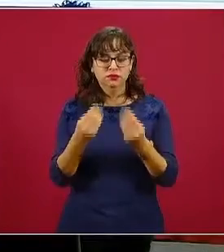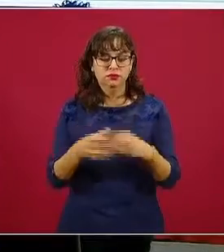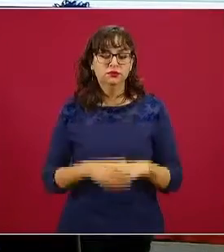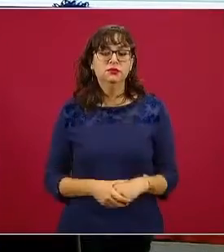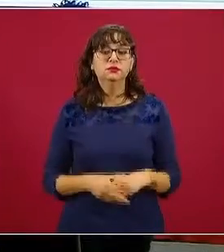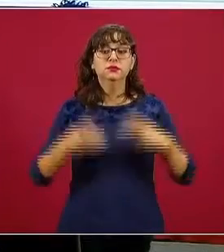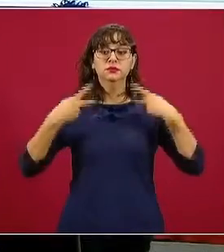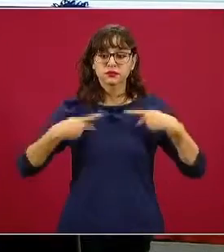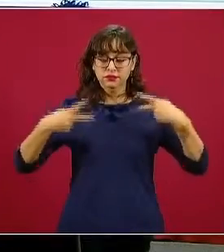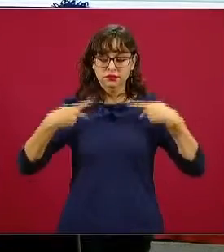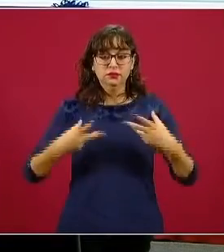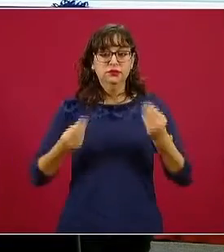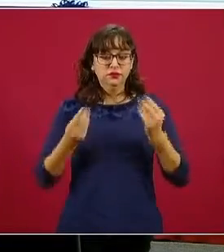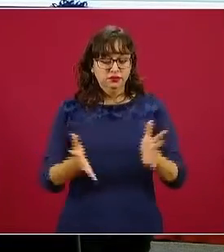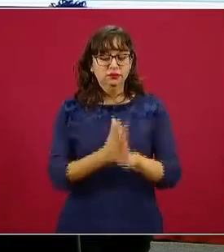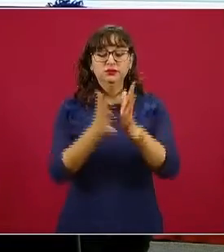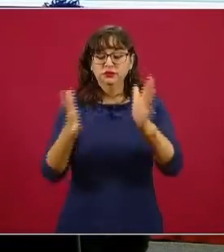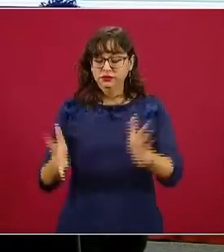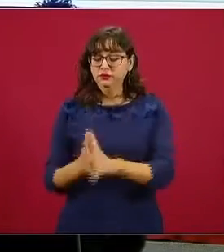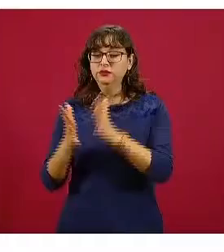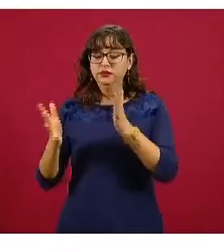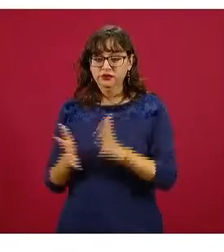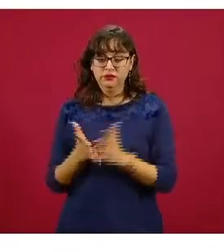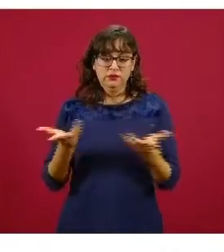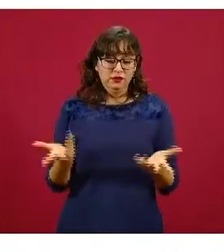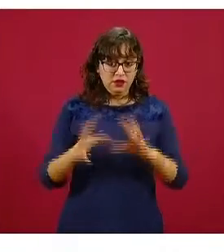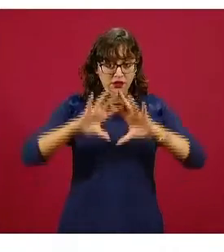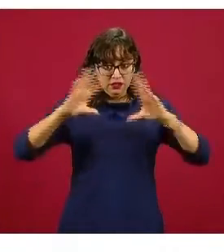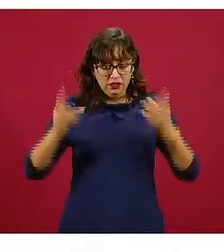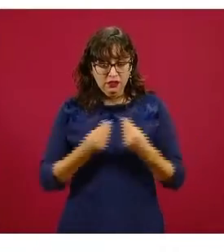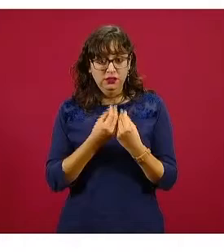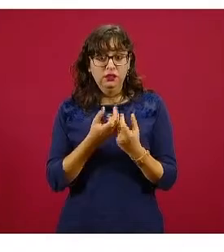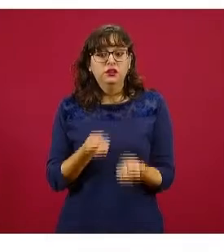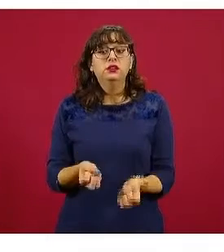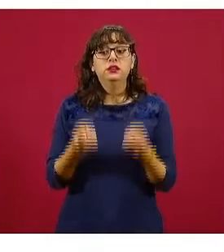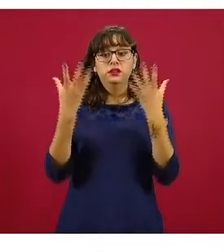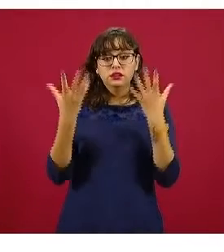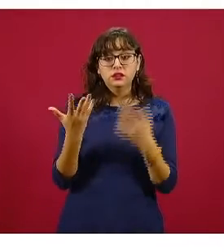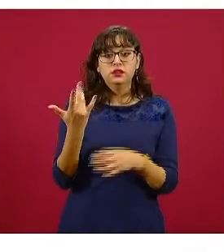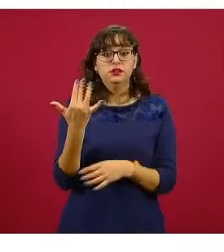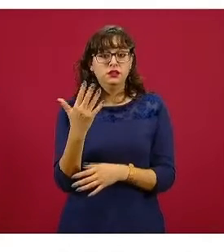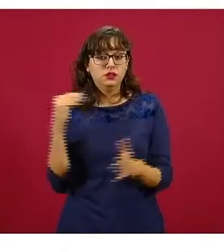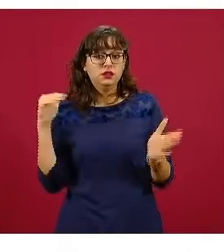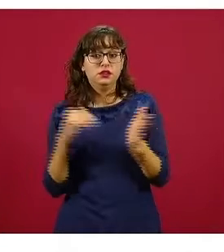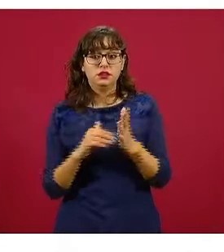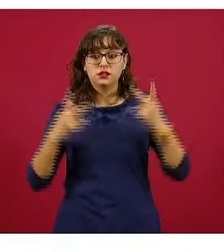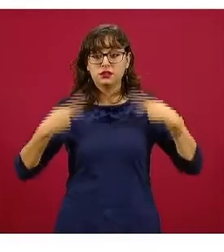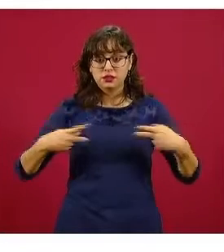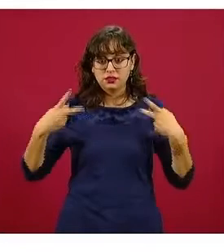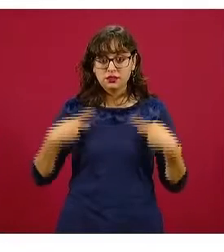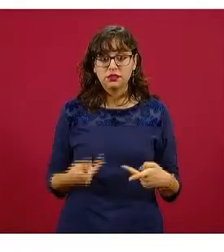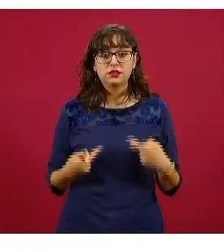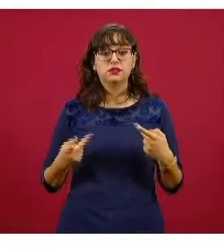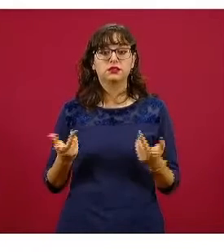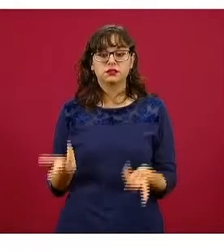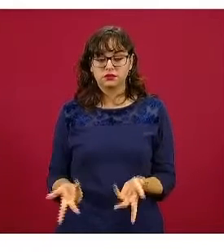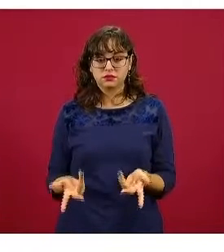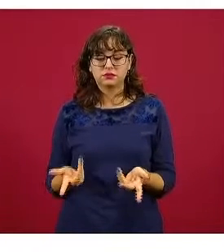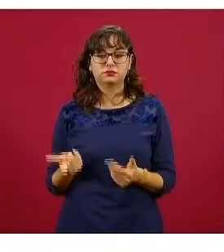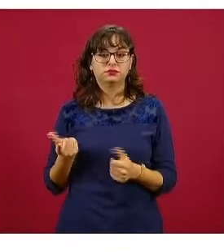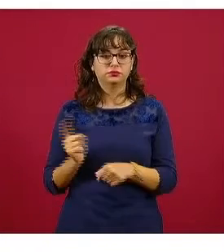gente. Aquí tenemos una participación de más o menos personas, de 50,000 personas en todo el estado. La